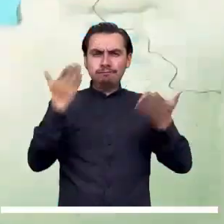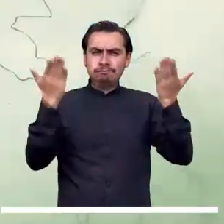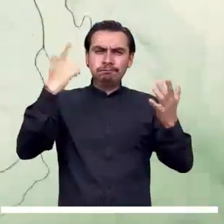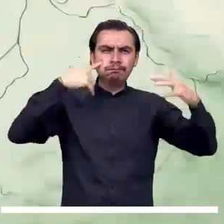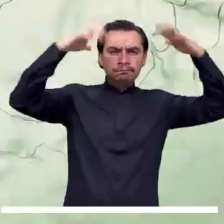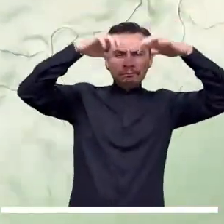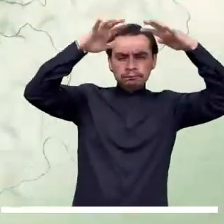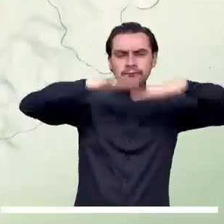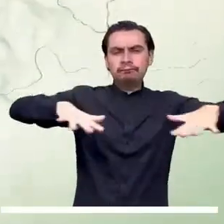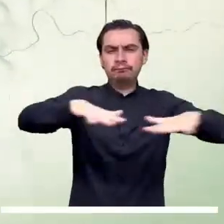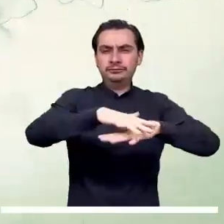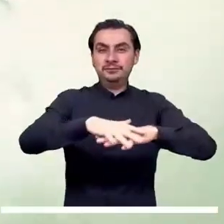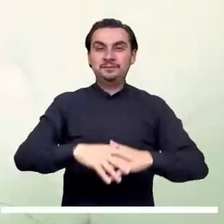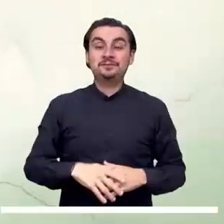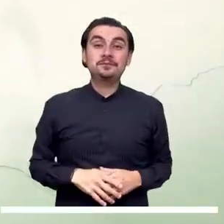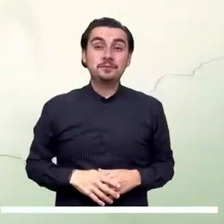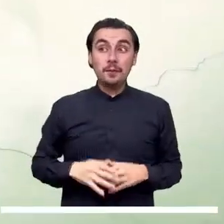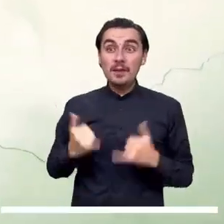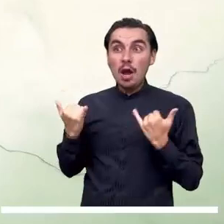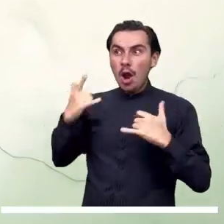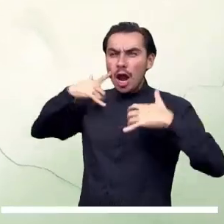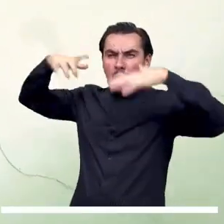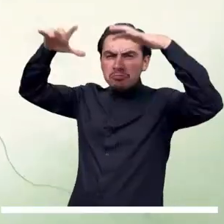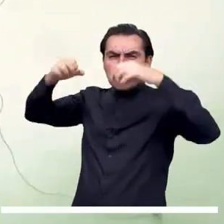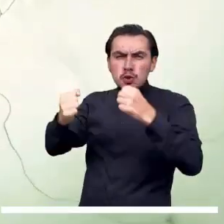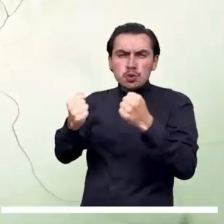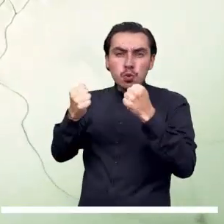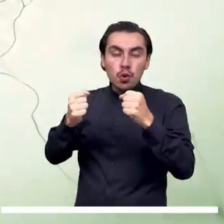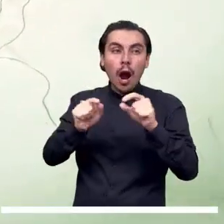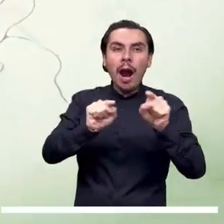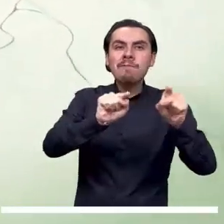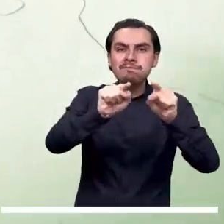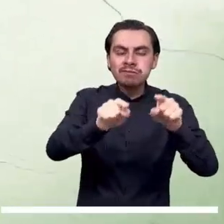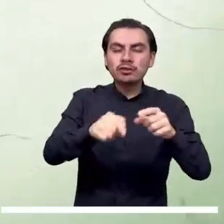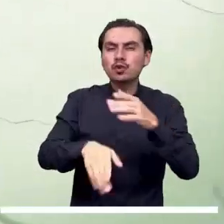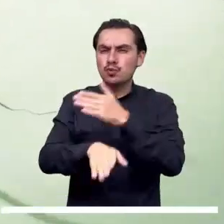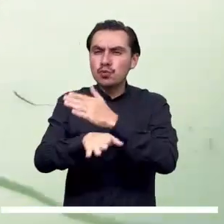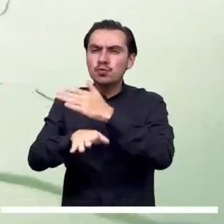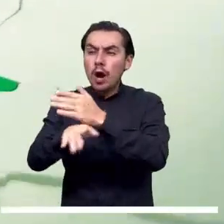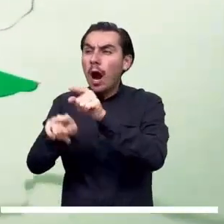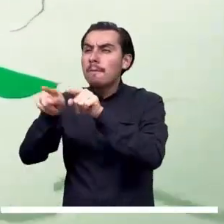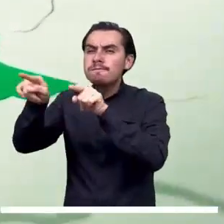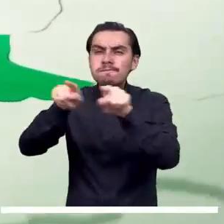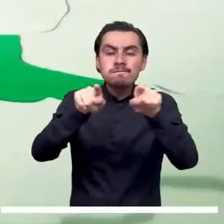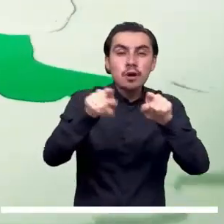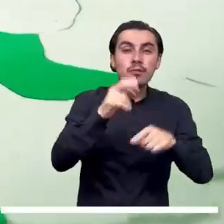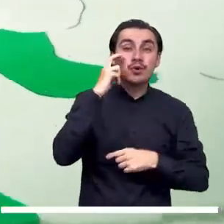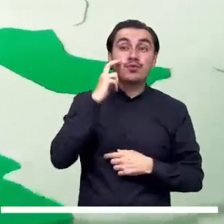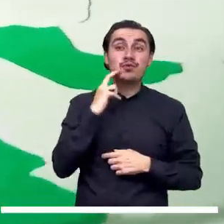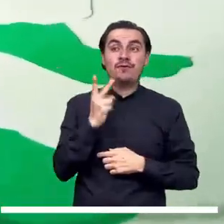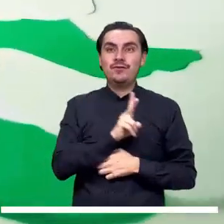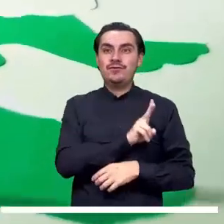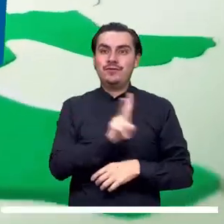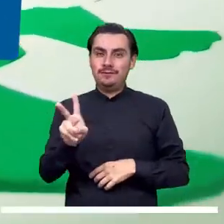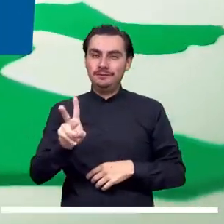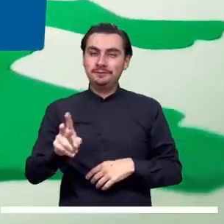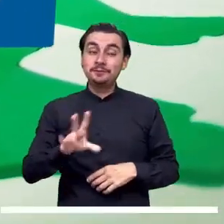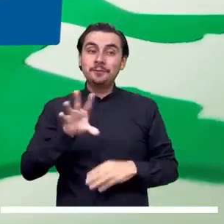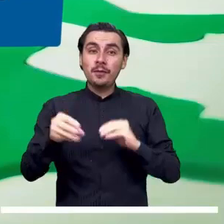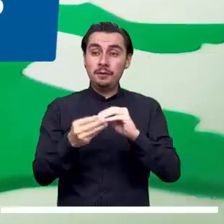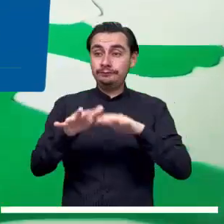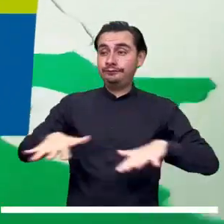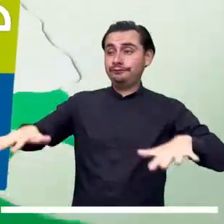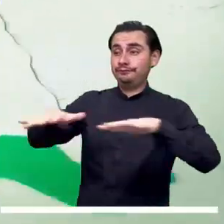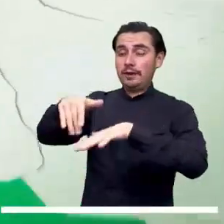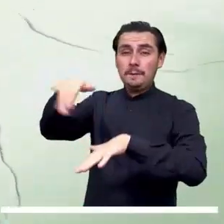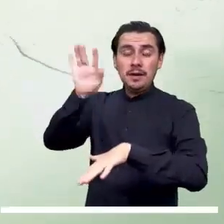fuerte presencia de nubarrones en las islas. La presencia parcial de nubes en el litoral pacífico no permite descartar una tarde